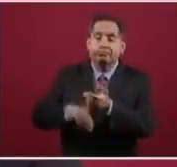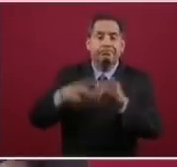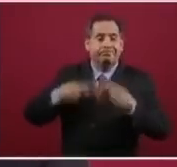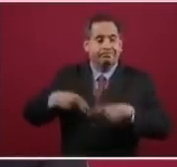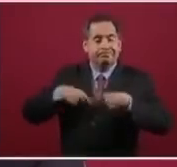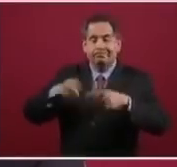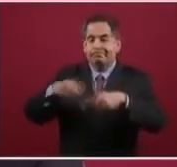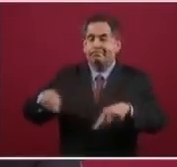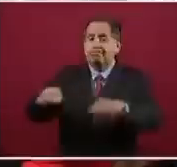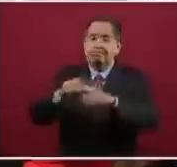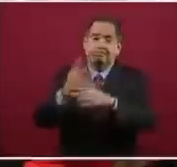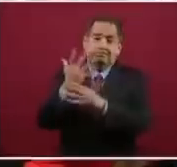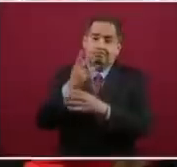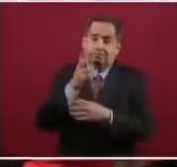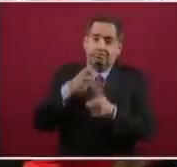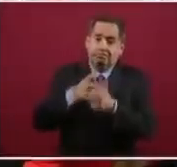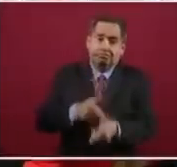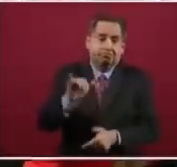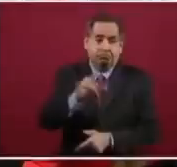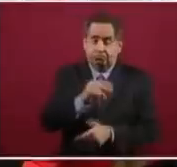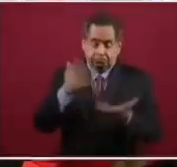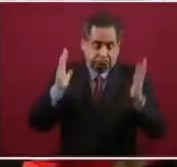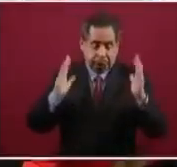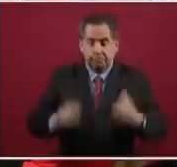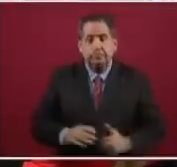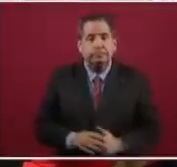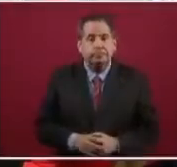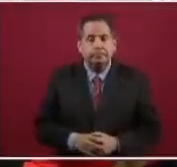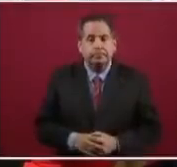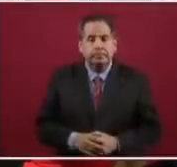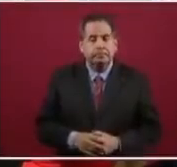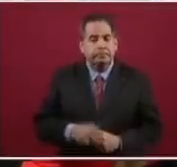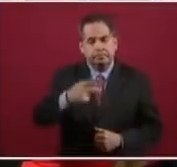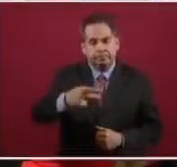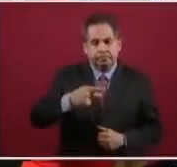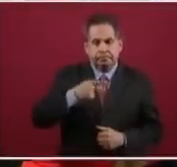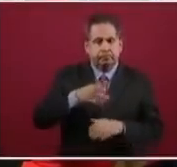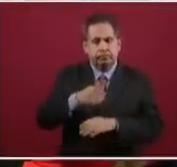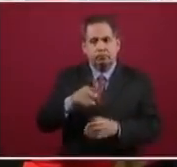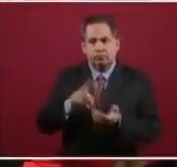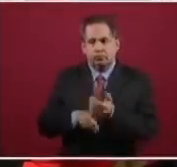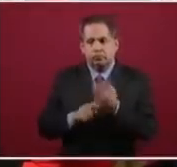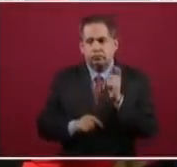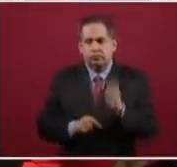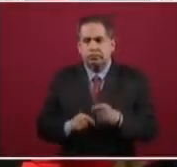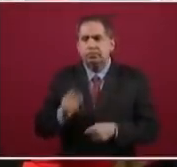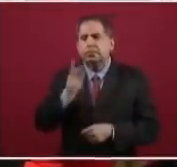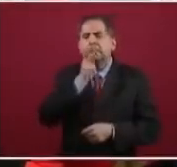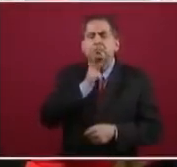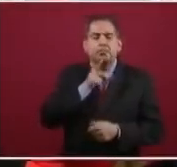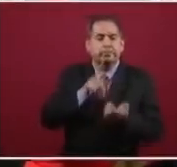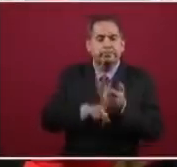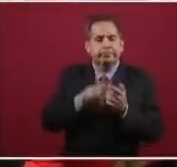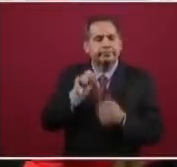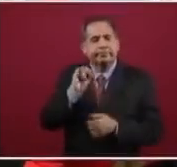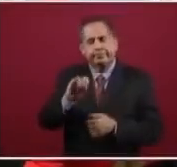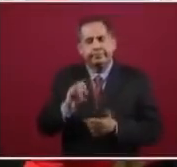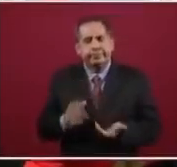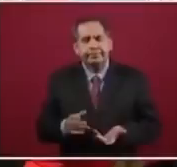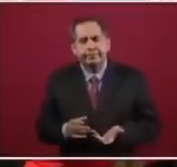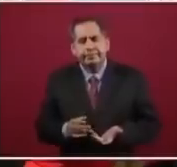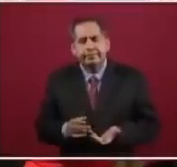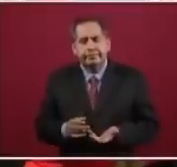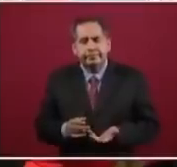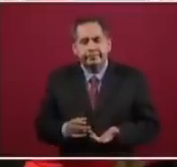regiones y los ciudadanos de esas regiones y la pregunta que tenía que ver con complemente si es un sí es una